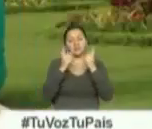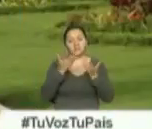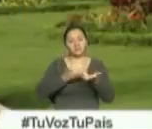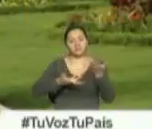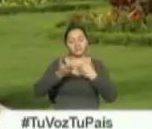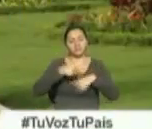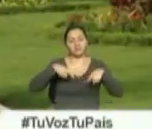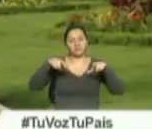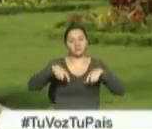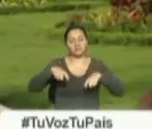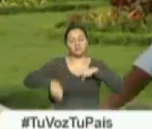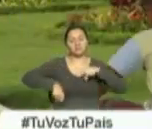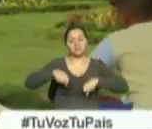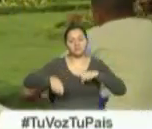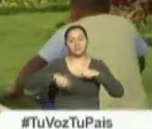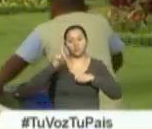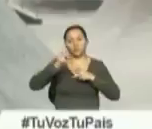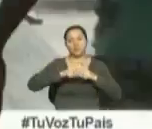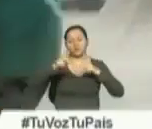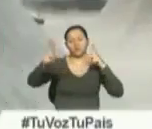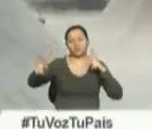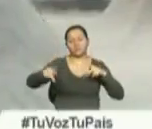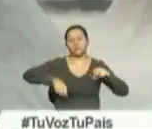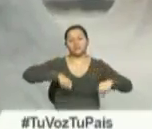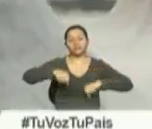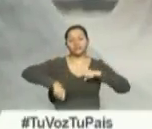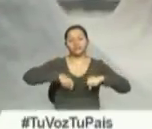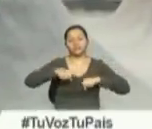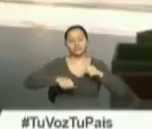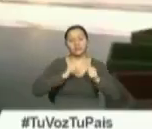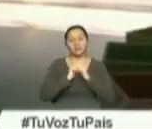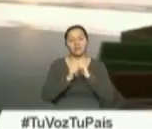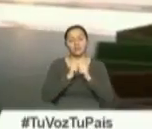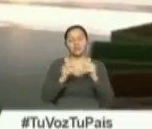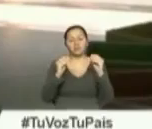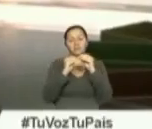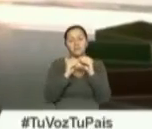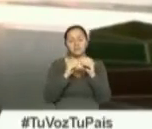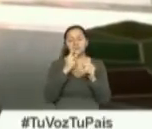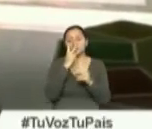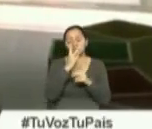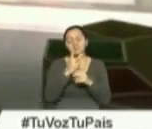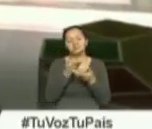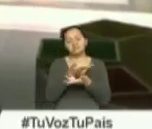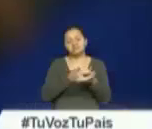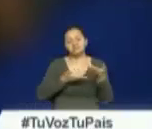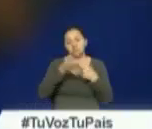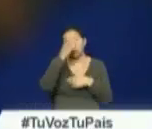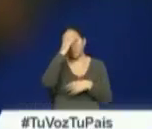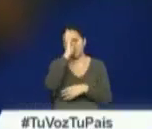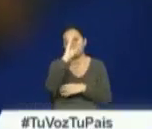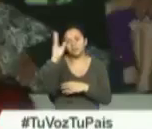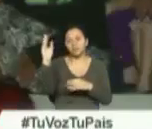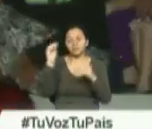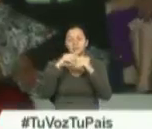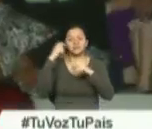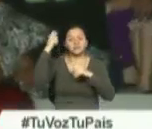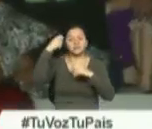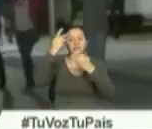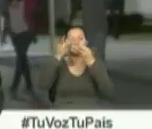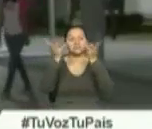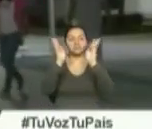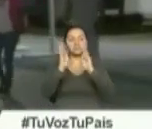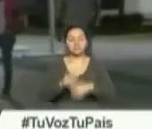una ciclovía de casi un kilómetro, pista para deportes extremos y espacio para la cultura con bibliotecas y cine al aire